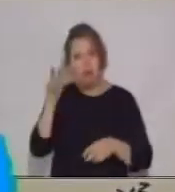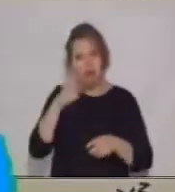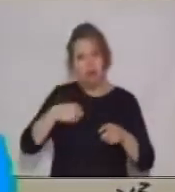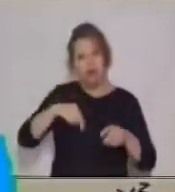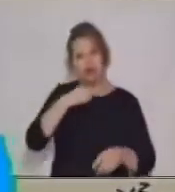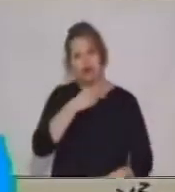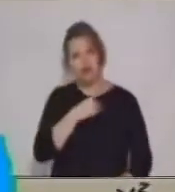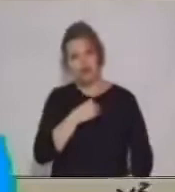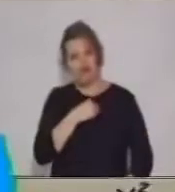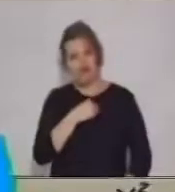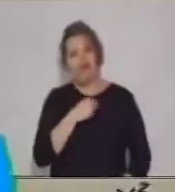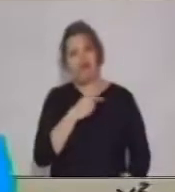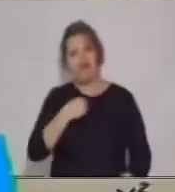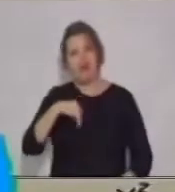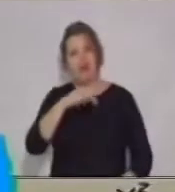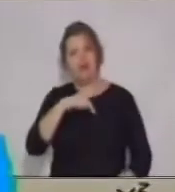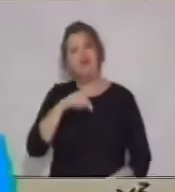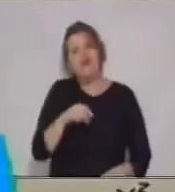a tener coordenadas